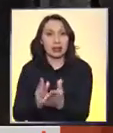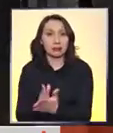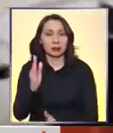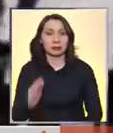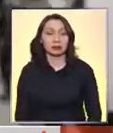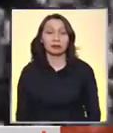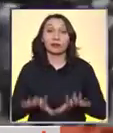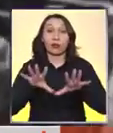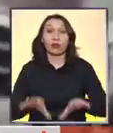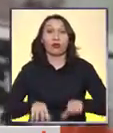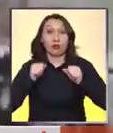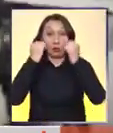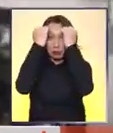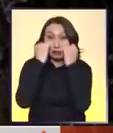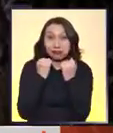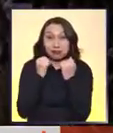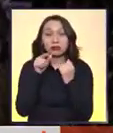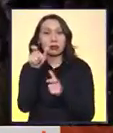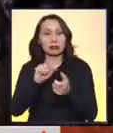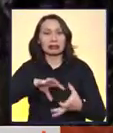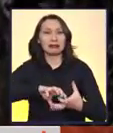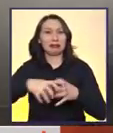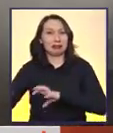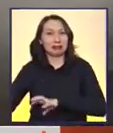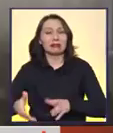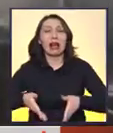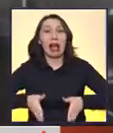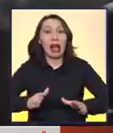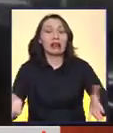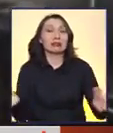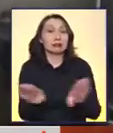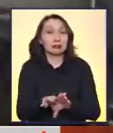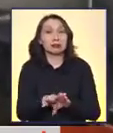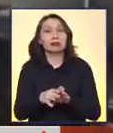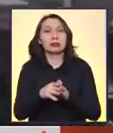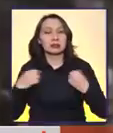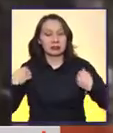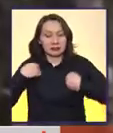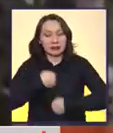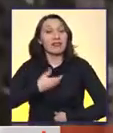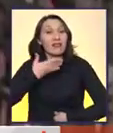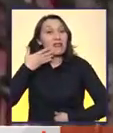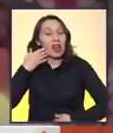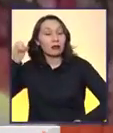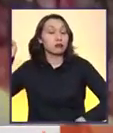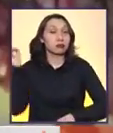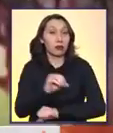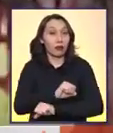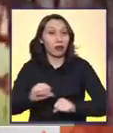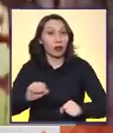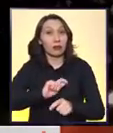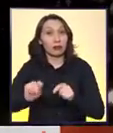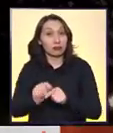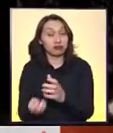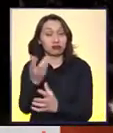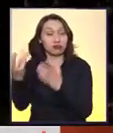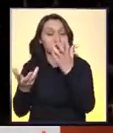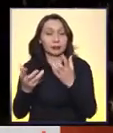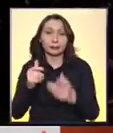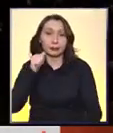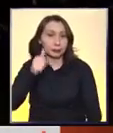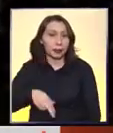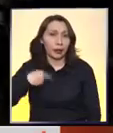Tomas, encapuchados, destrozos, cortacalles, overoles blancos, bombas molotov y enfrentamientos fueron prácticamente pan de cada día